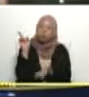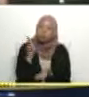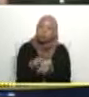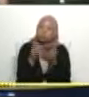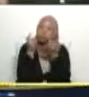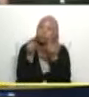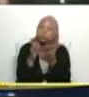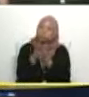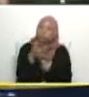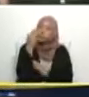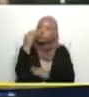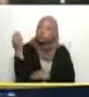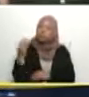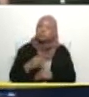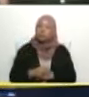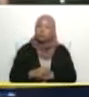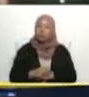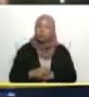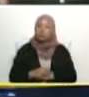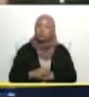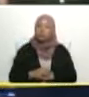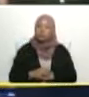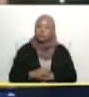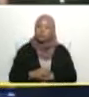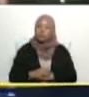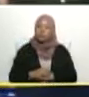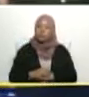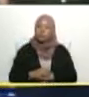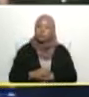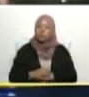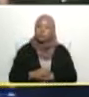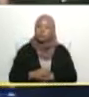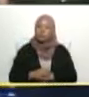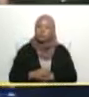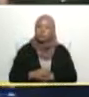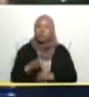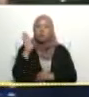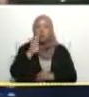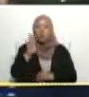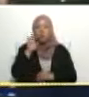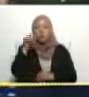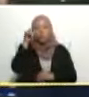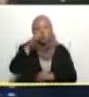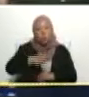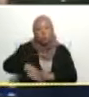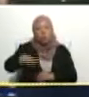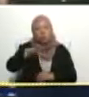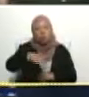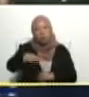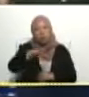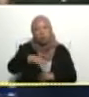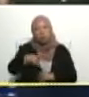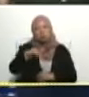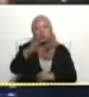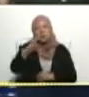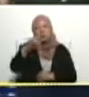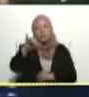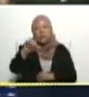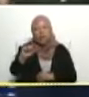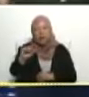indestructible. Así que yo les digo, pues, a las cloacas imperiales de la CIA, la